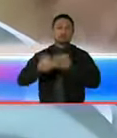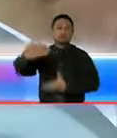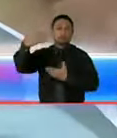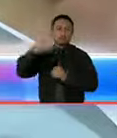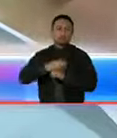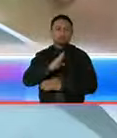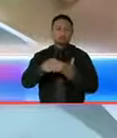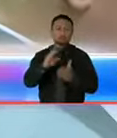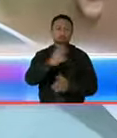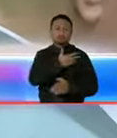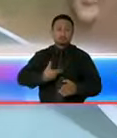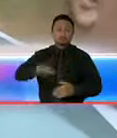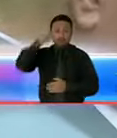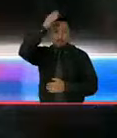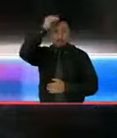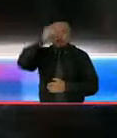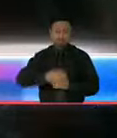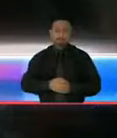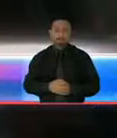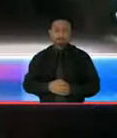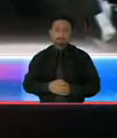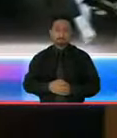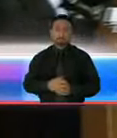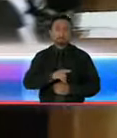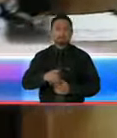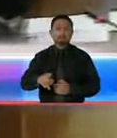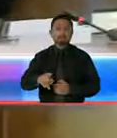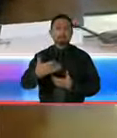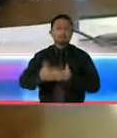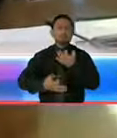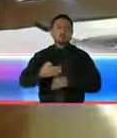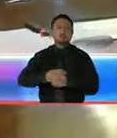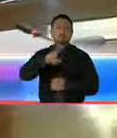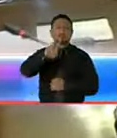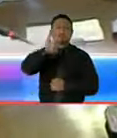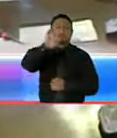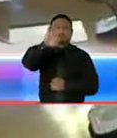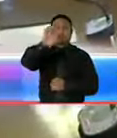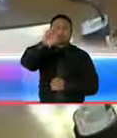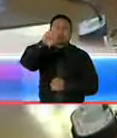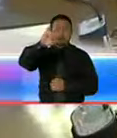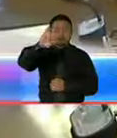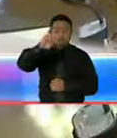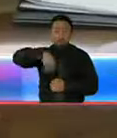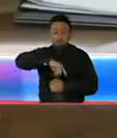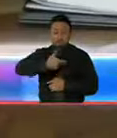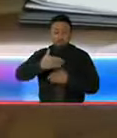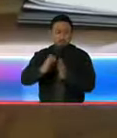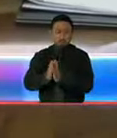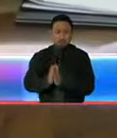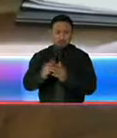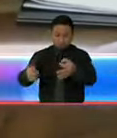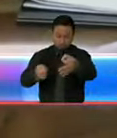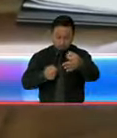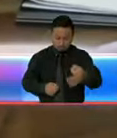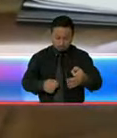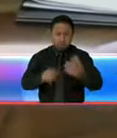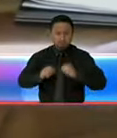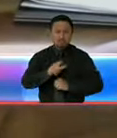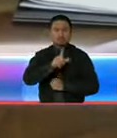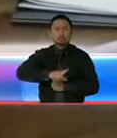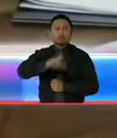contra el vicepresidente Jorge Glass. El magistrado Manuel Viteri será el encargado de revisar la solicitud que llegó al organismo la tarde del